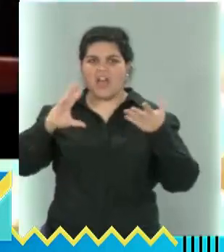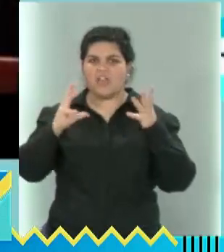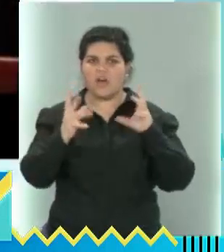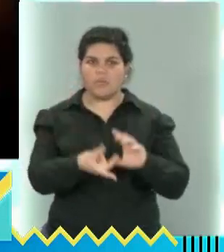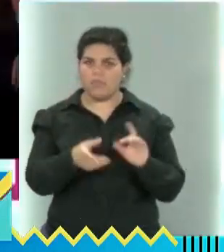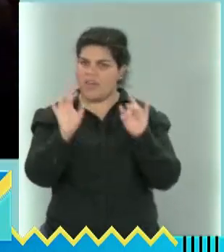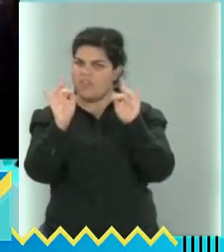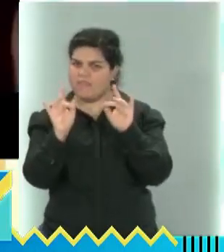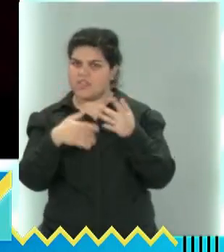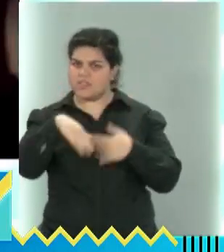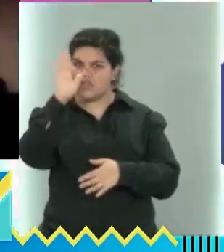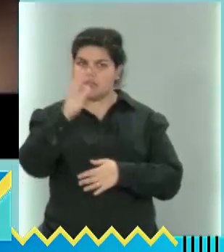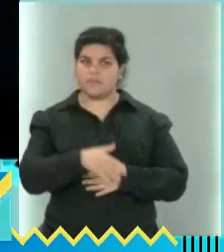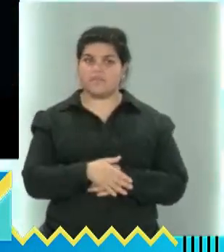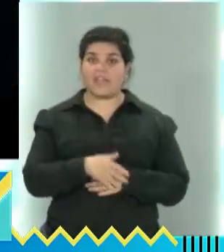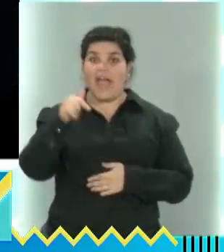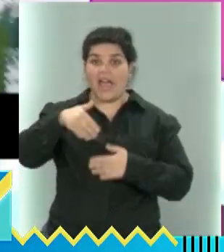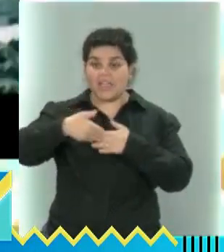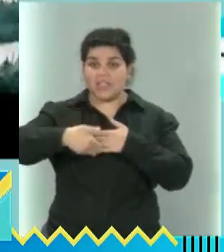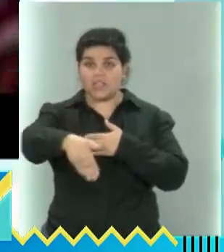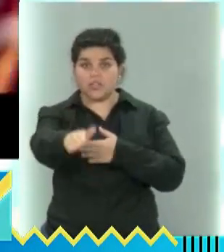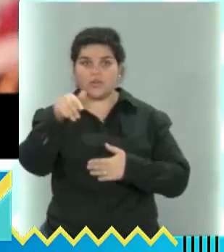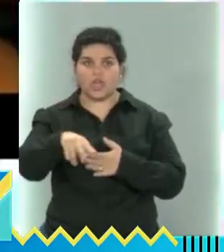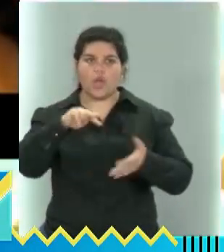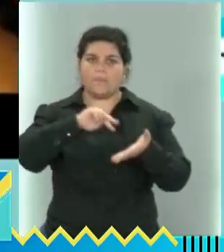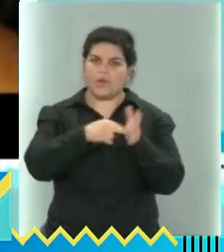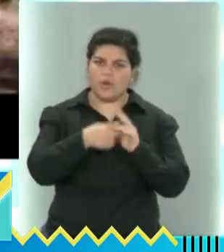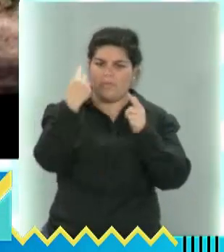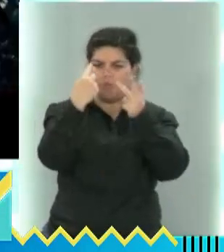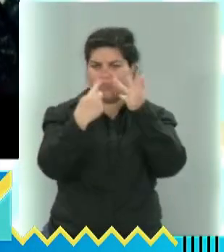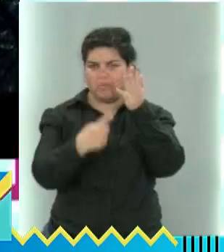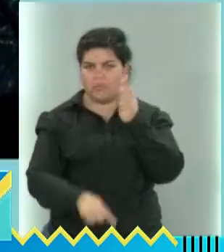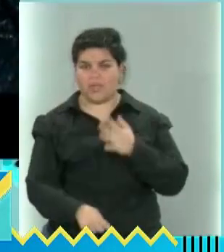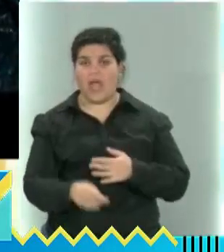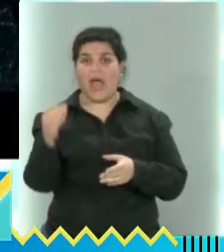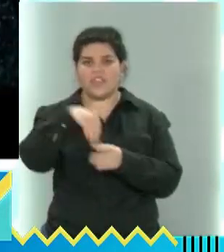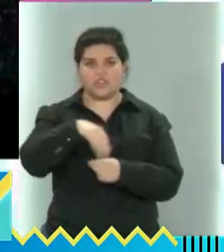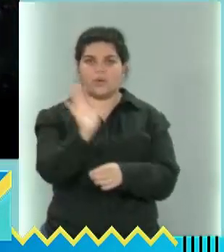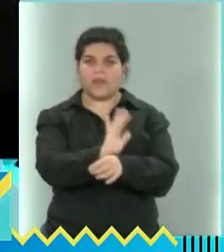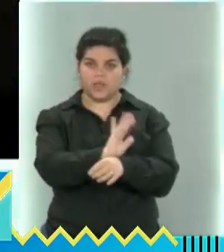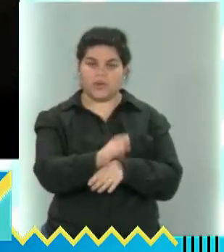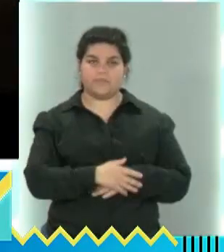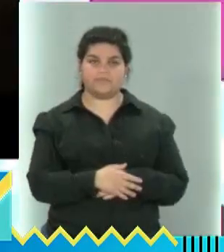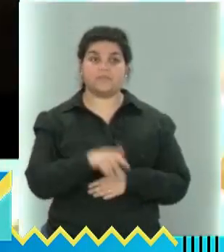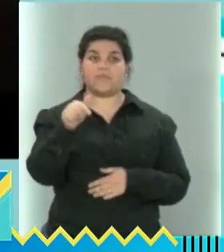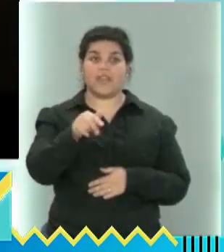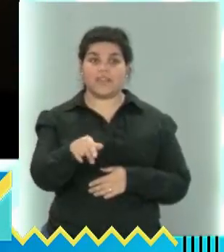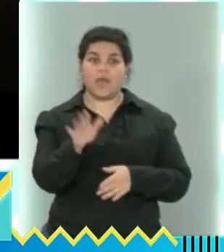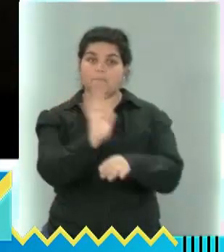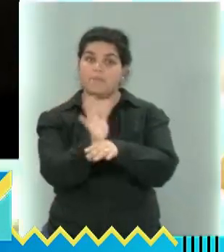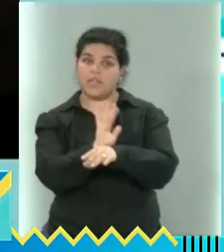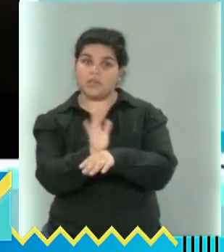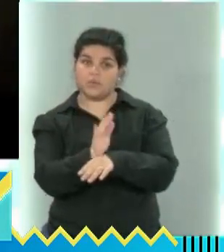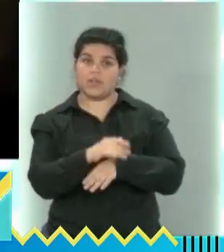súper difícil y a partir de ahí se van desarrollando todos los problemas en la película. Capitán Fantástico es una película